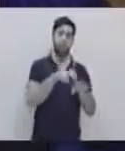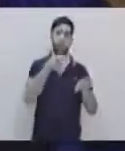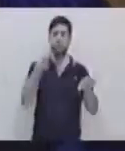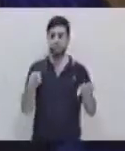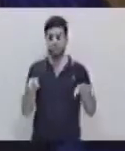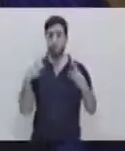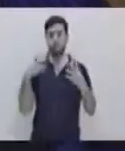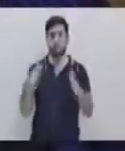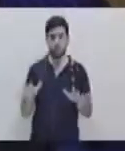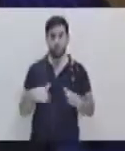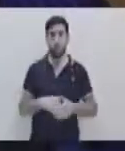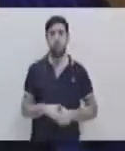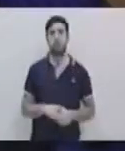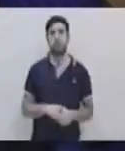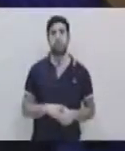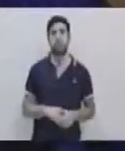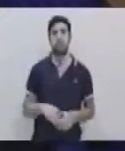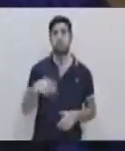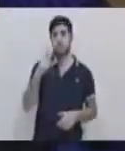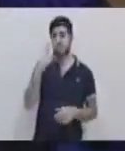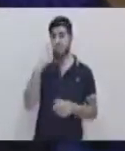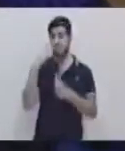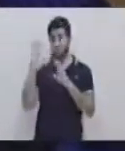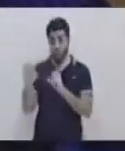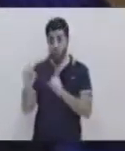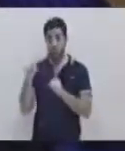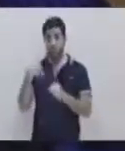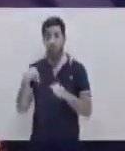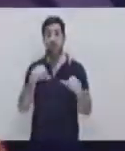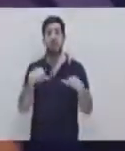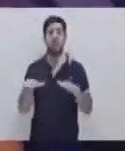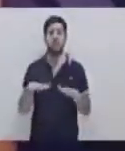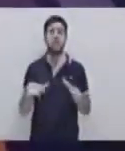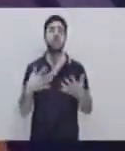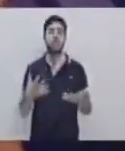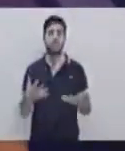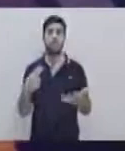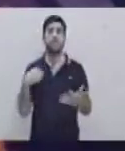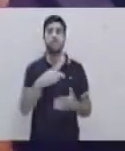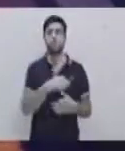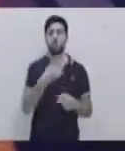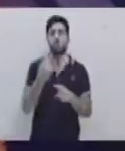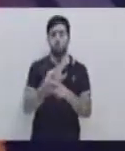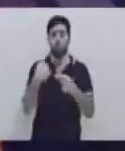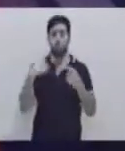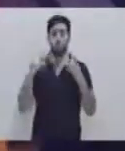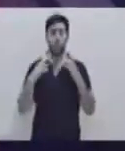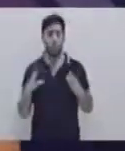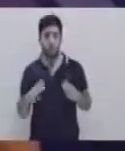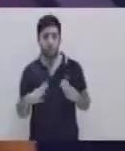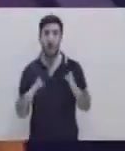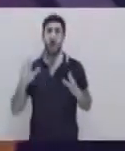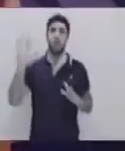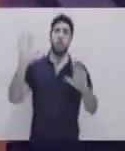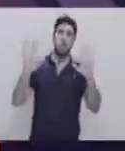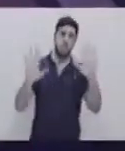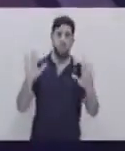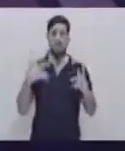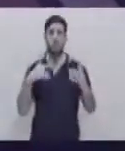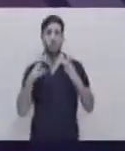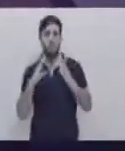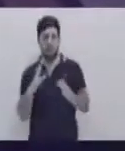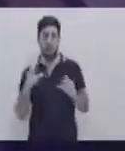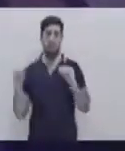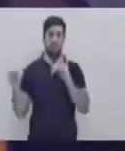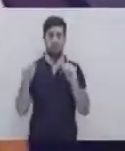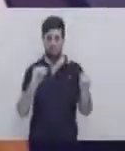todos abajo. Si te pudiste dar cuenta, en esta actividad utilizamos los gestos y las mímicas como apoyo